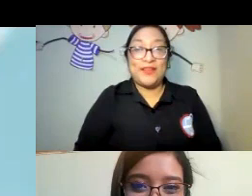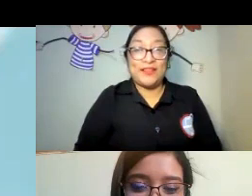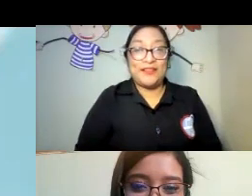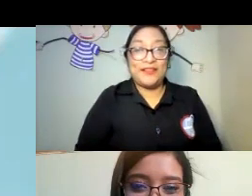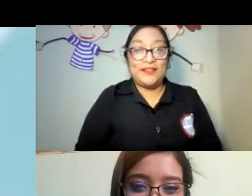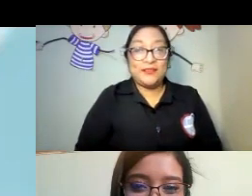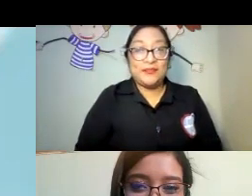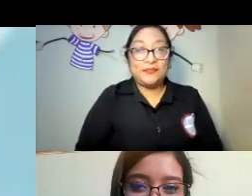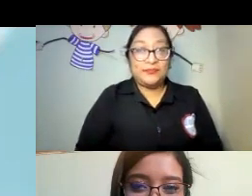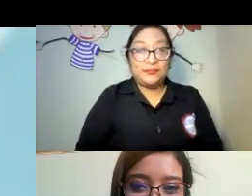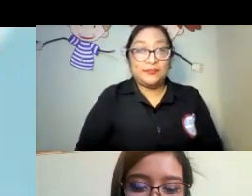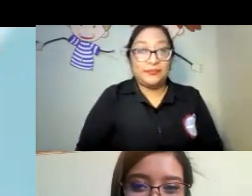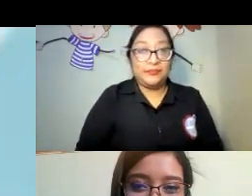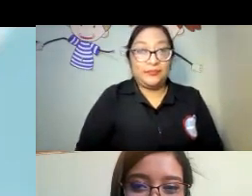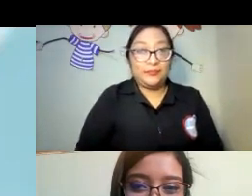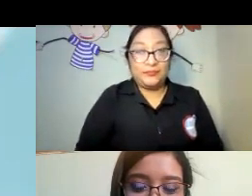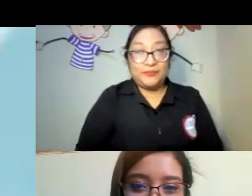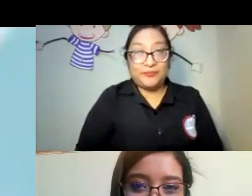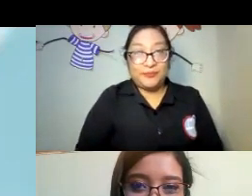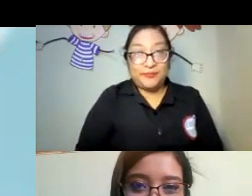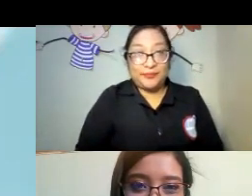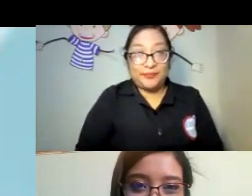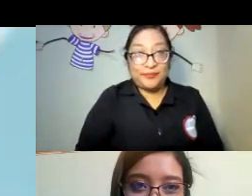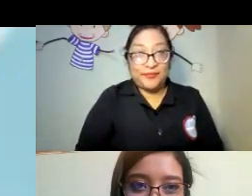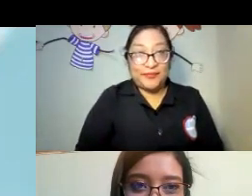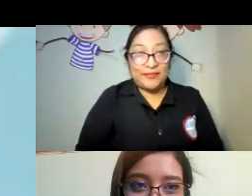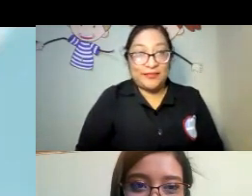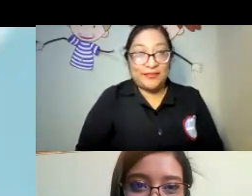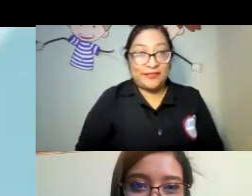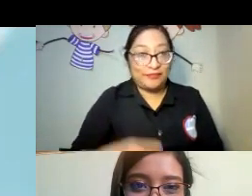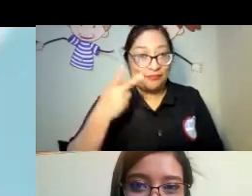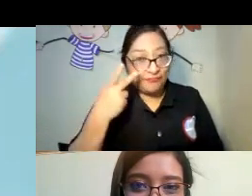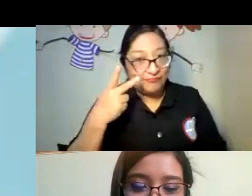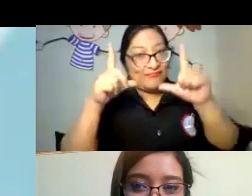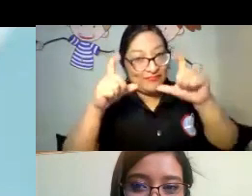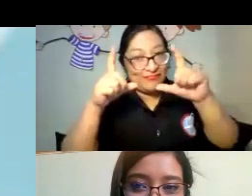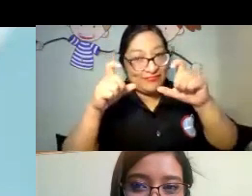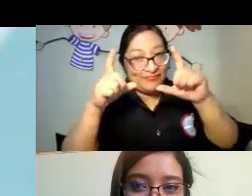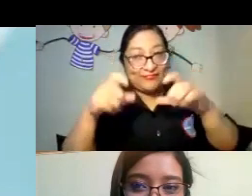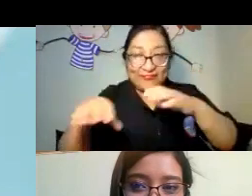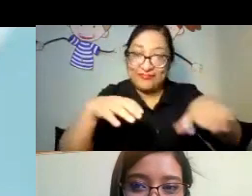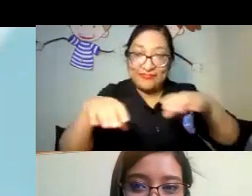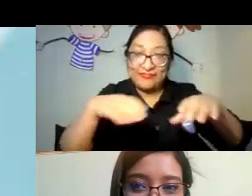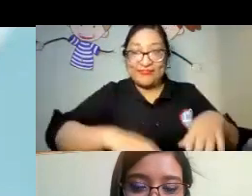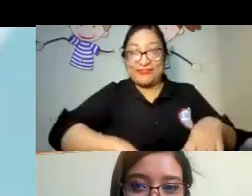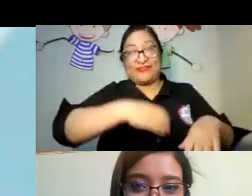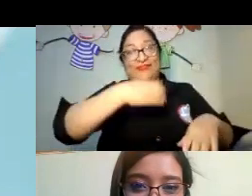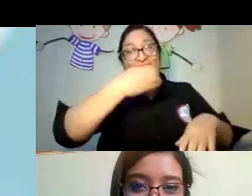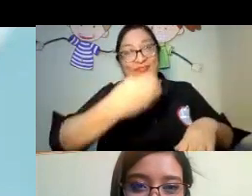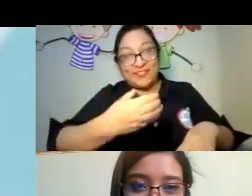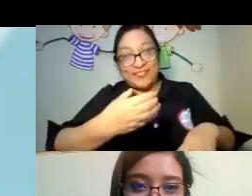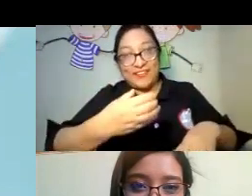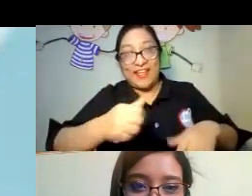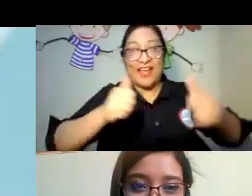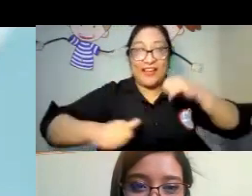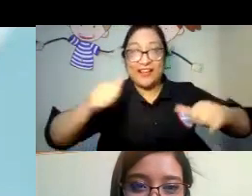2020. Se presenta también imágenes de estudiantes en actividades como el acto cívico, actividades de baile portando sus diferentes trajes